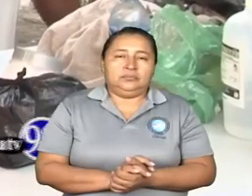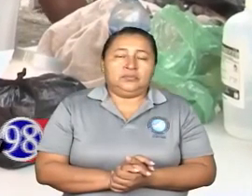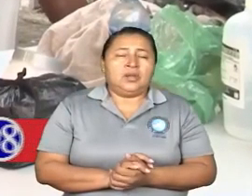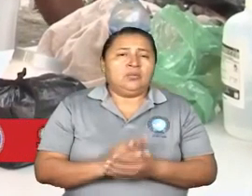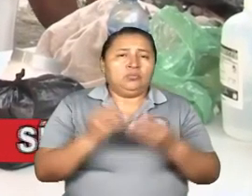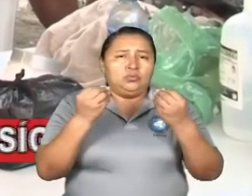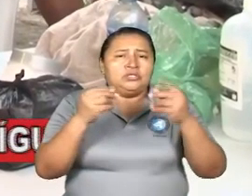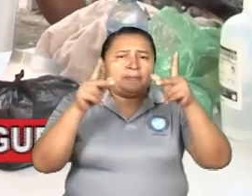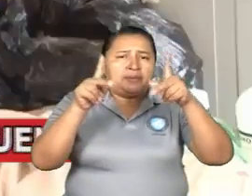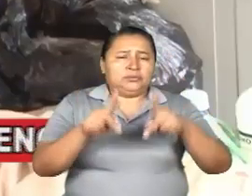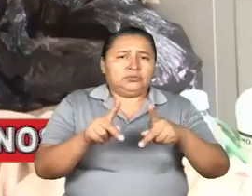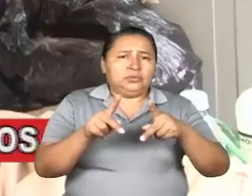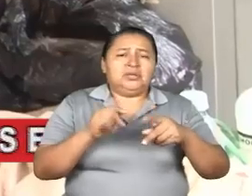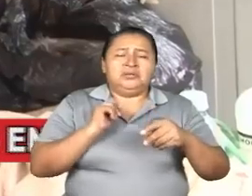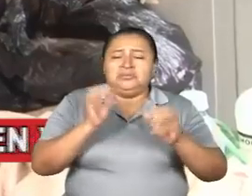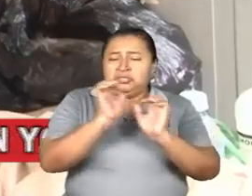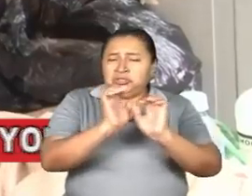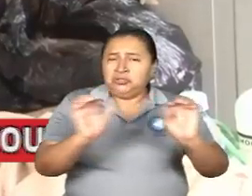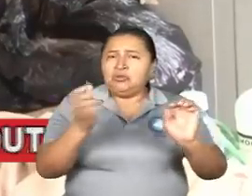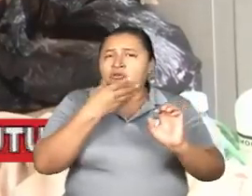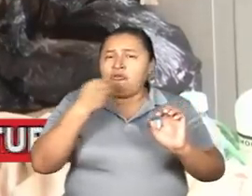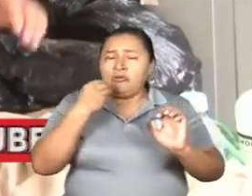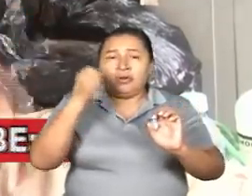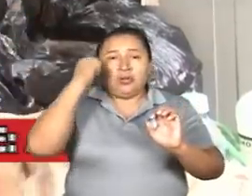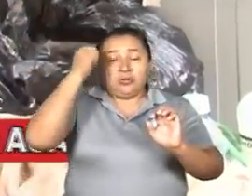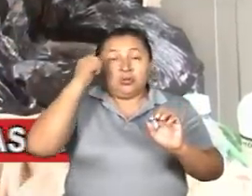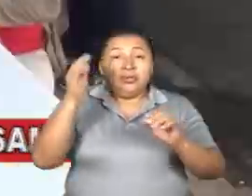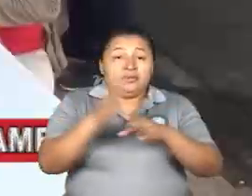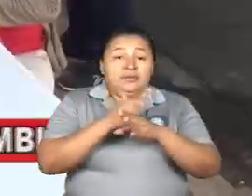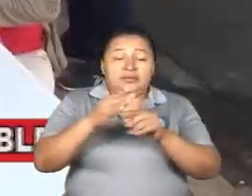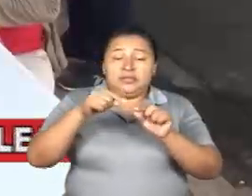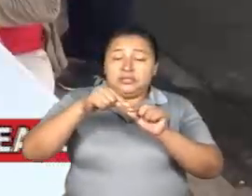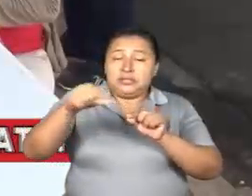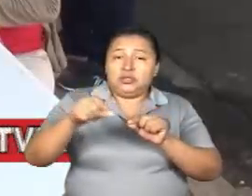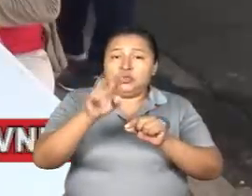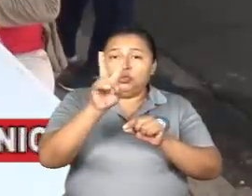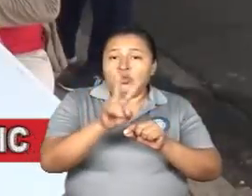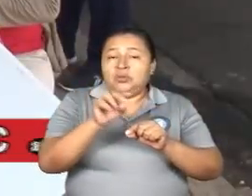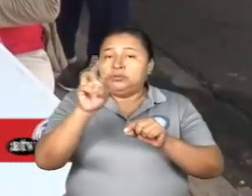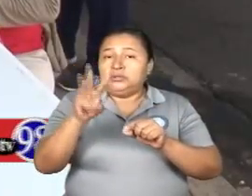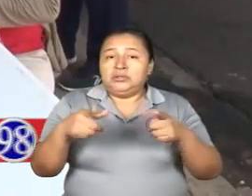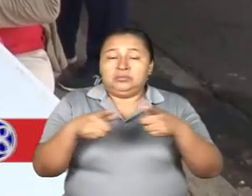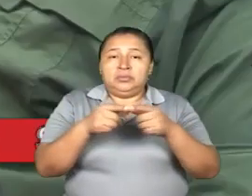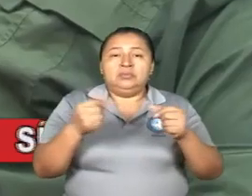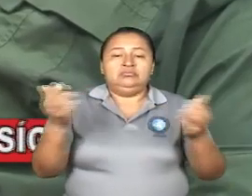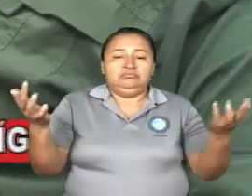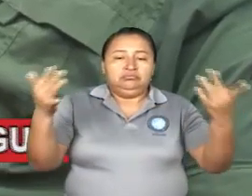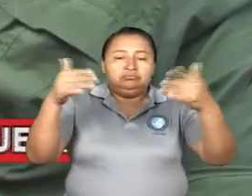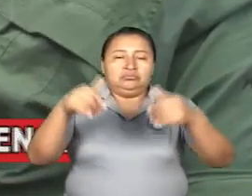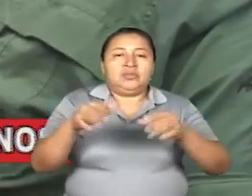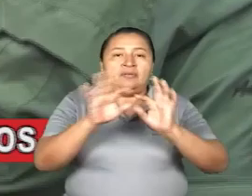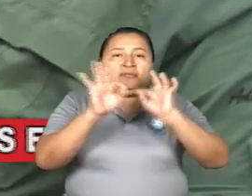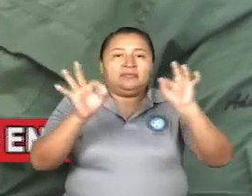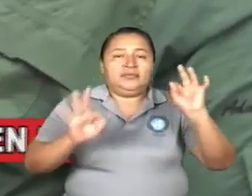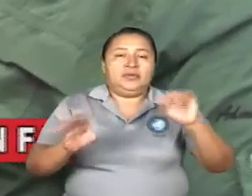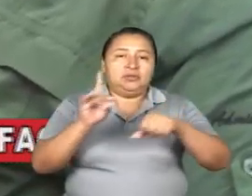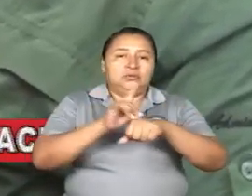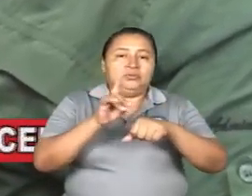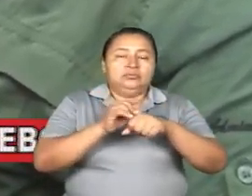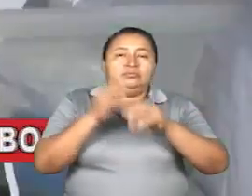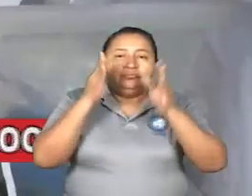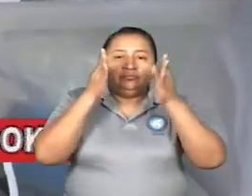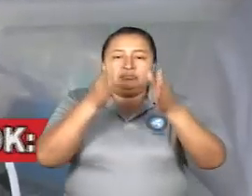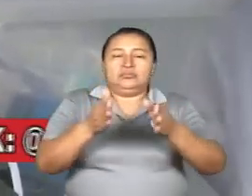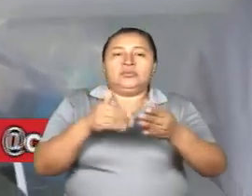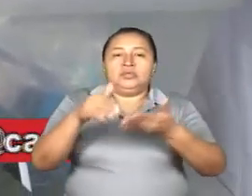Cientos de habitantes, entre niños, jóvenes y adultos de los distritos 2 y 3 de Managua, fueron atendidos en la feria médica dirigida por el personal